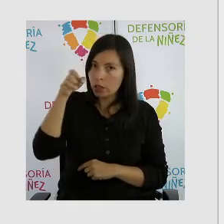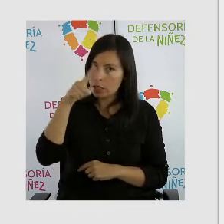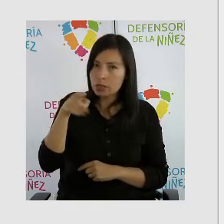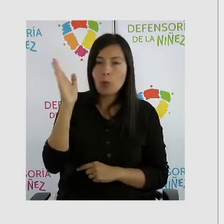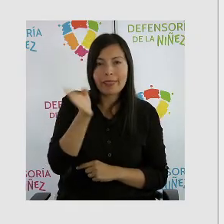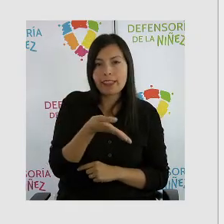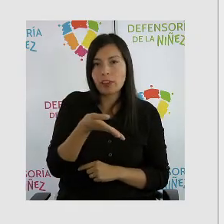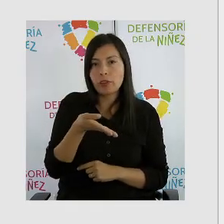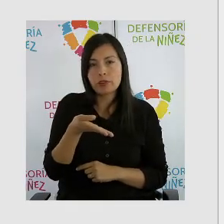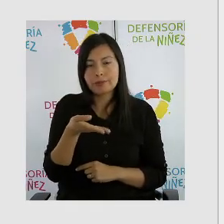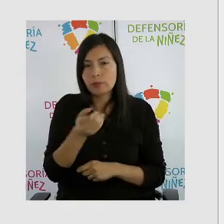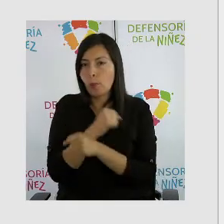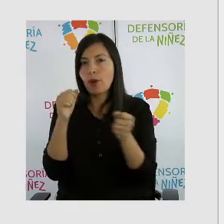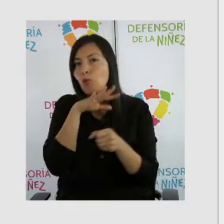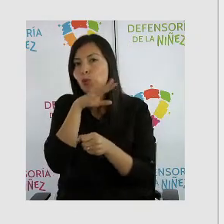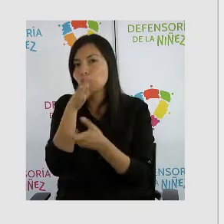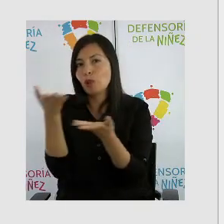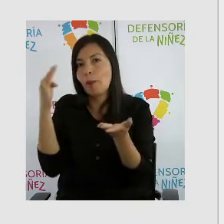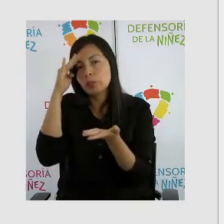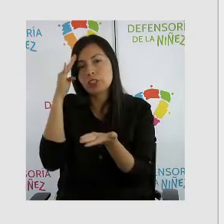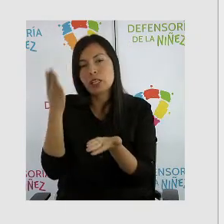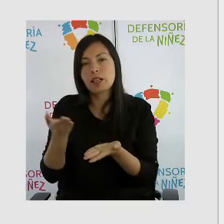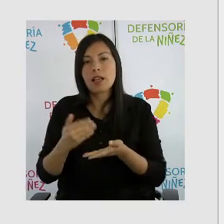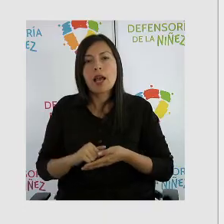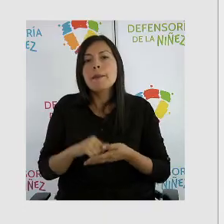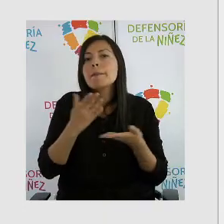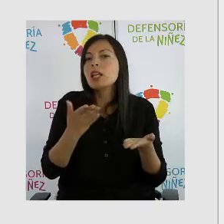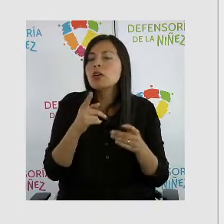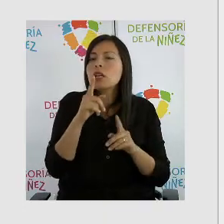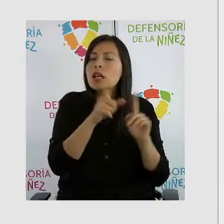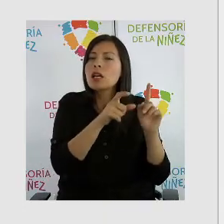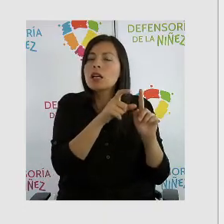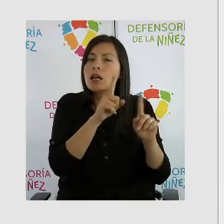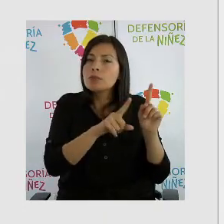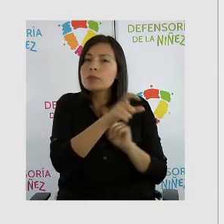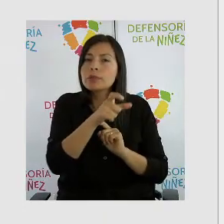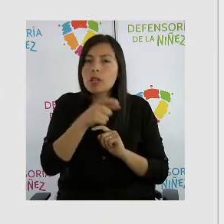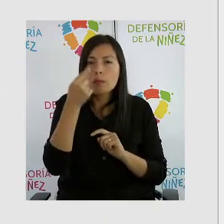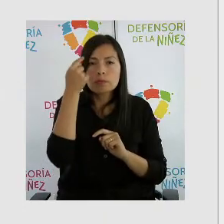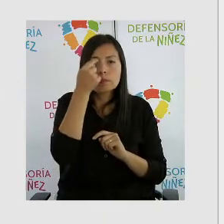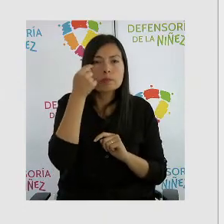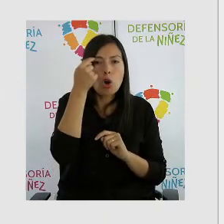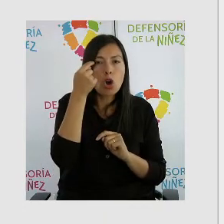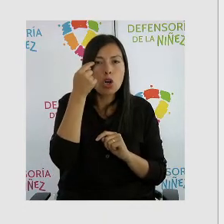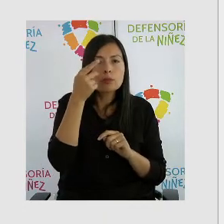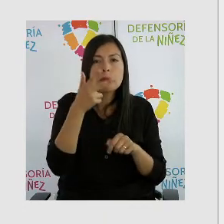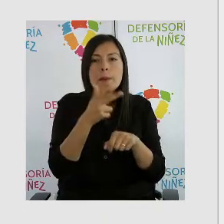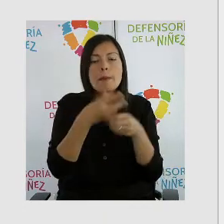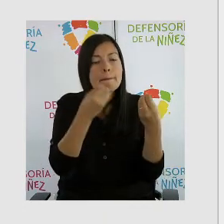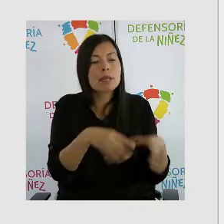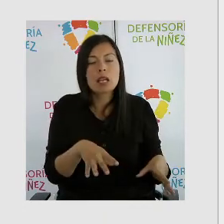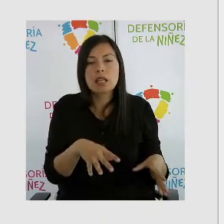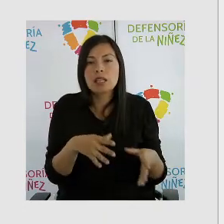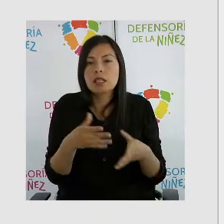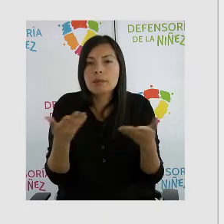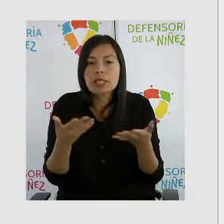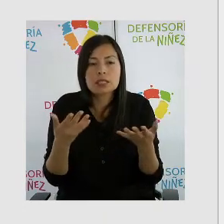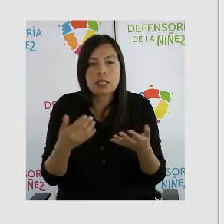nadie devuelve la vista a las personas que ya fueron víctimas de este abuso